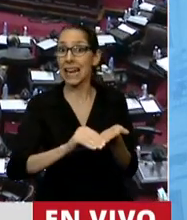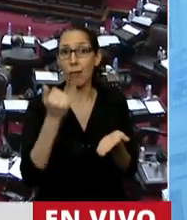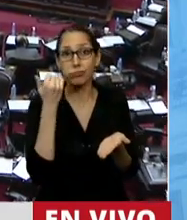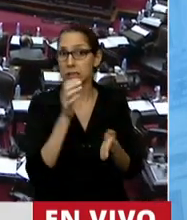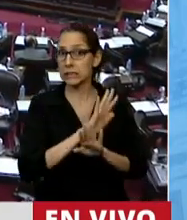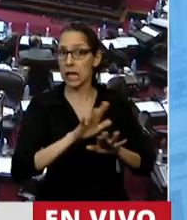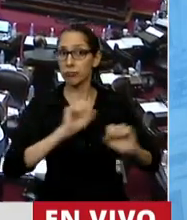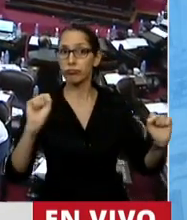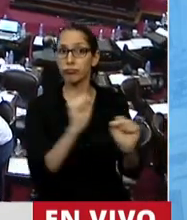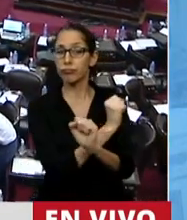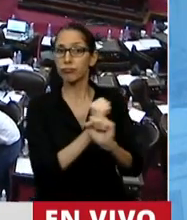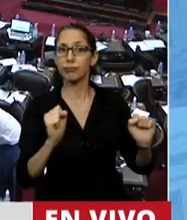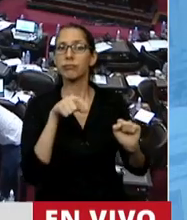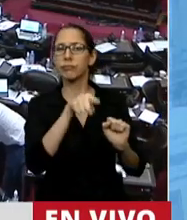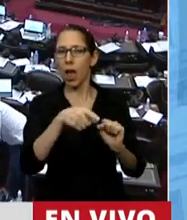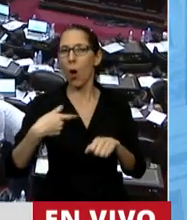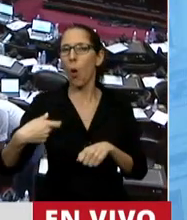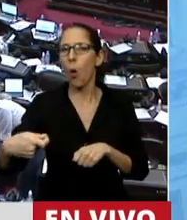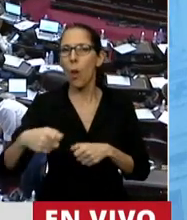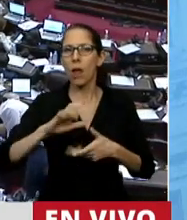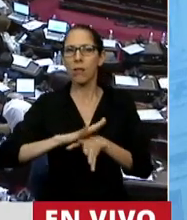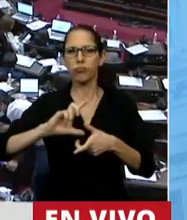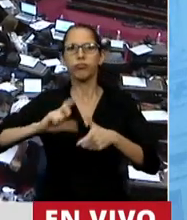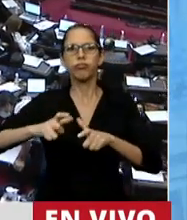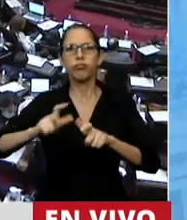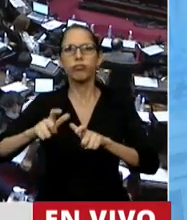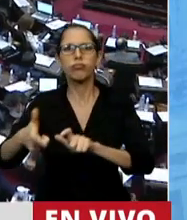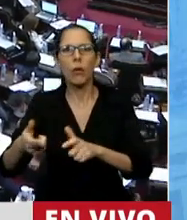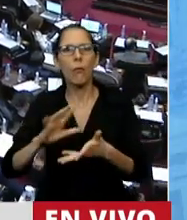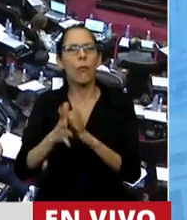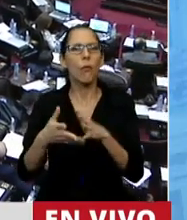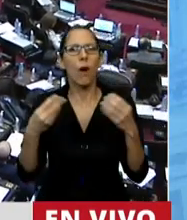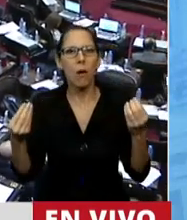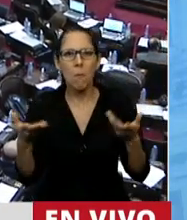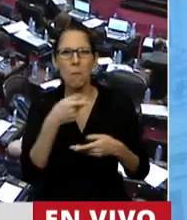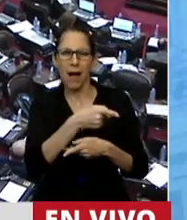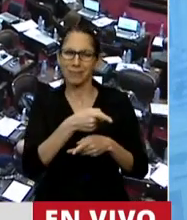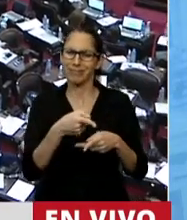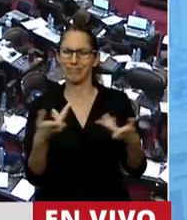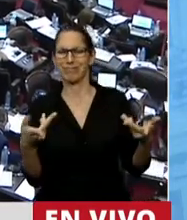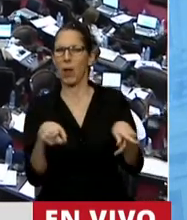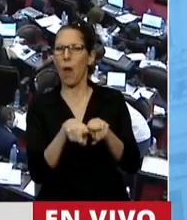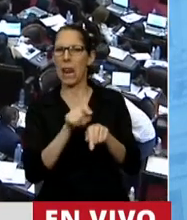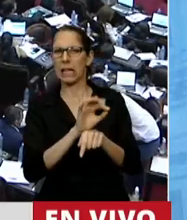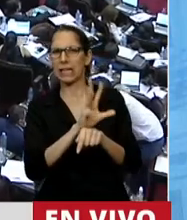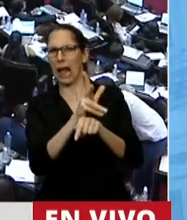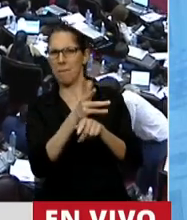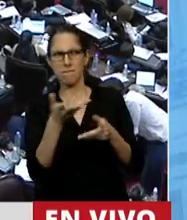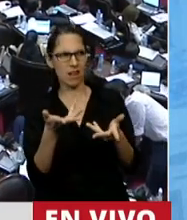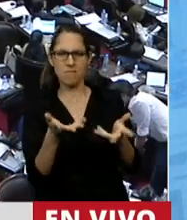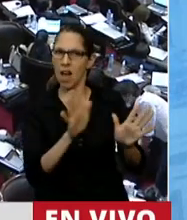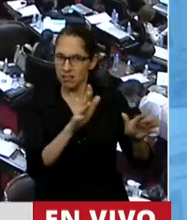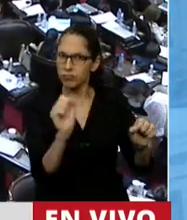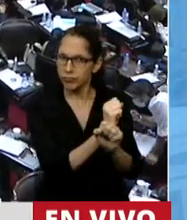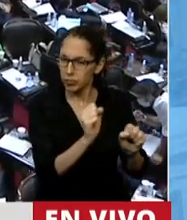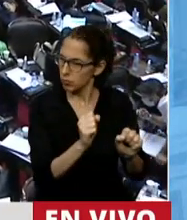aprobar una actualización de sus haberes jubilatorios tramposo. Y esto lo tenemos